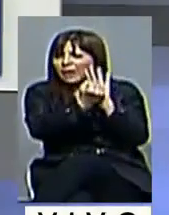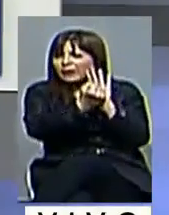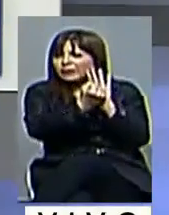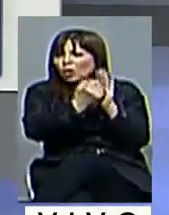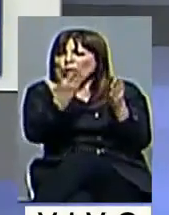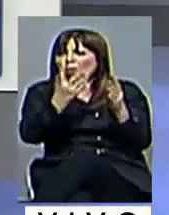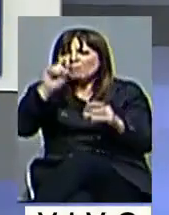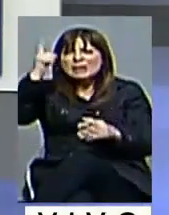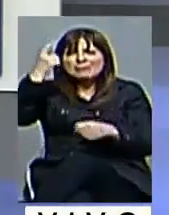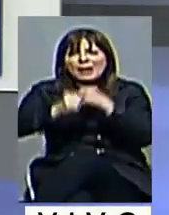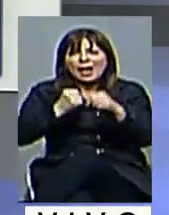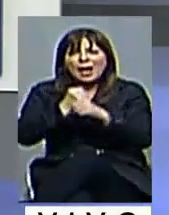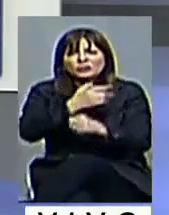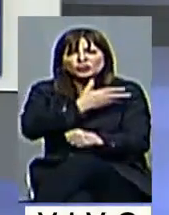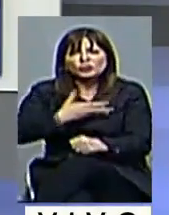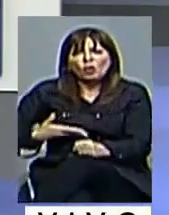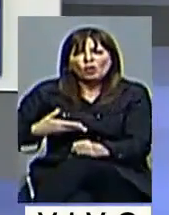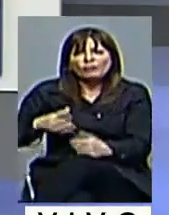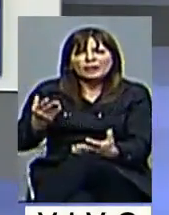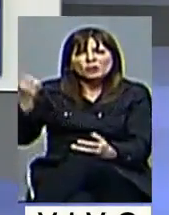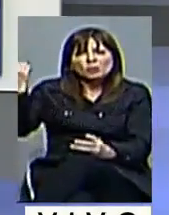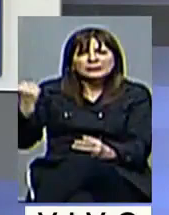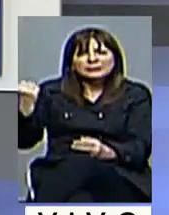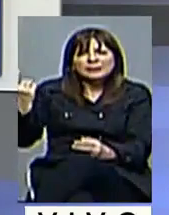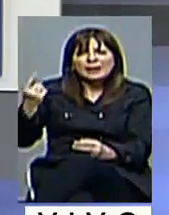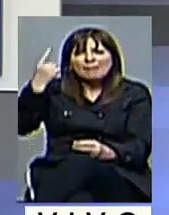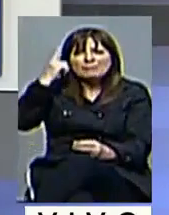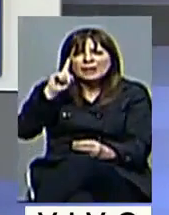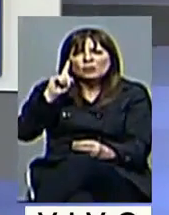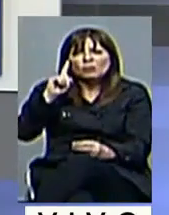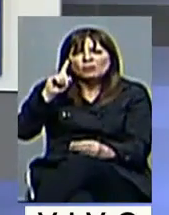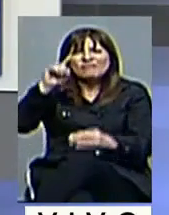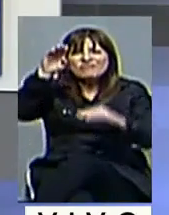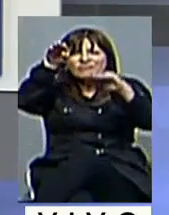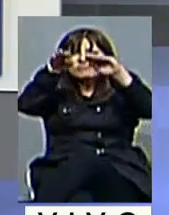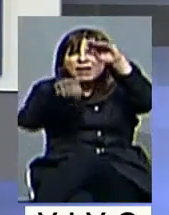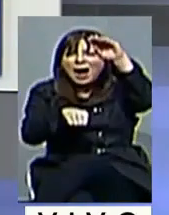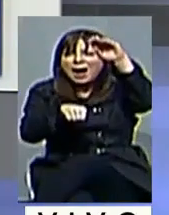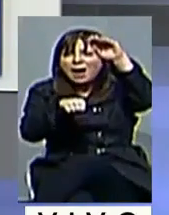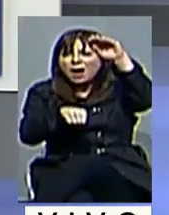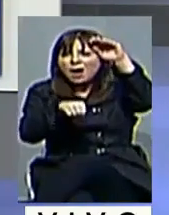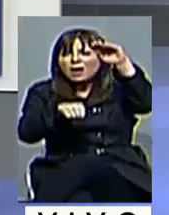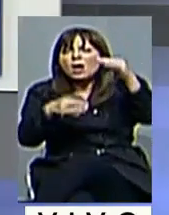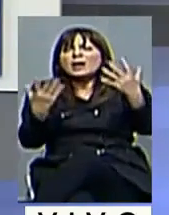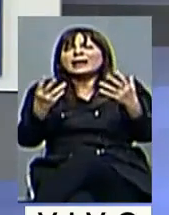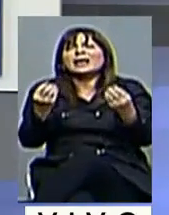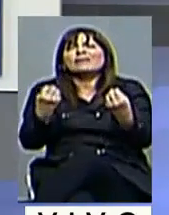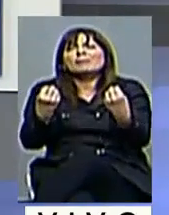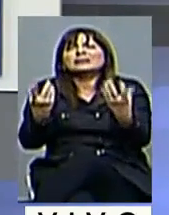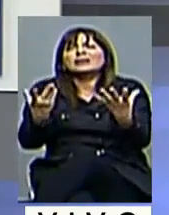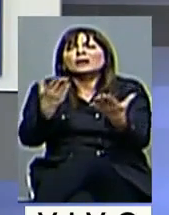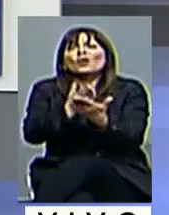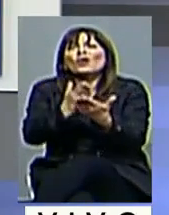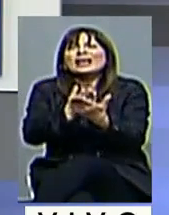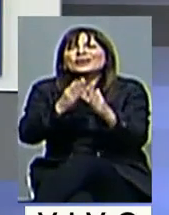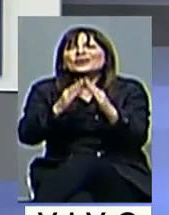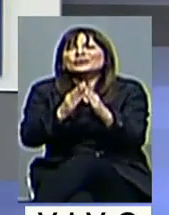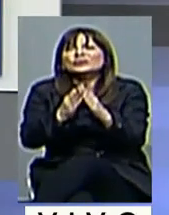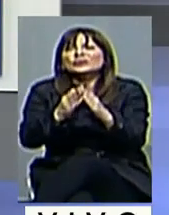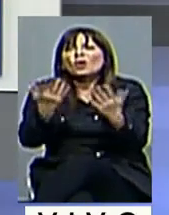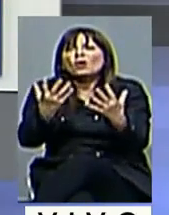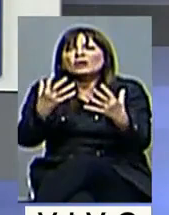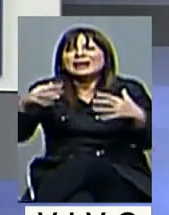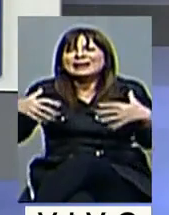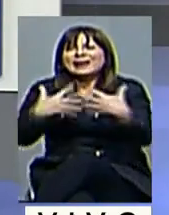hito del primer año, sobre todo el gobierno Piñera, estamos hablando de gratuidad, sí, pero también de CAE, pero también de qué va a pasar con los colegios, con